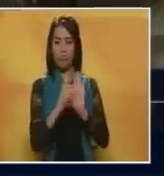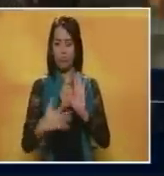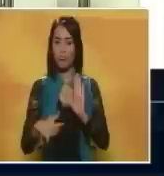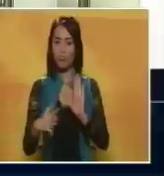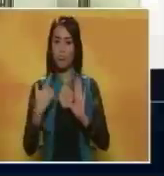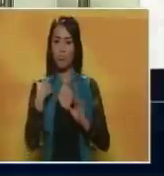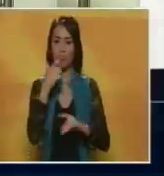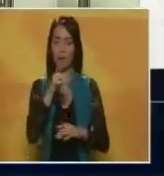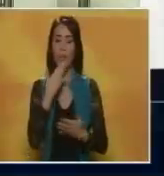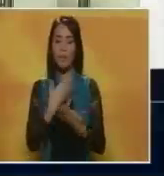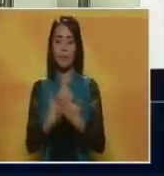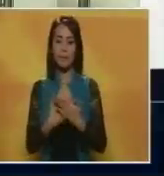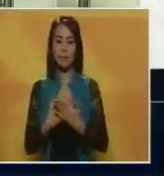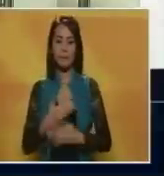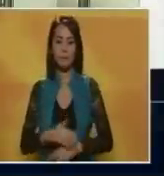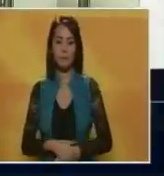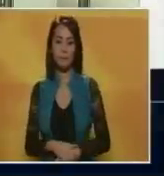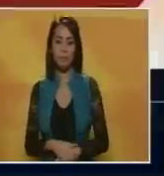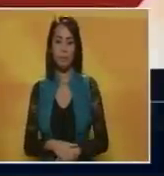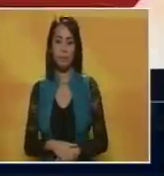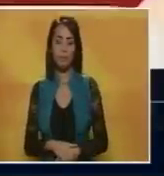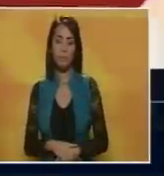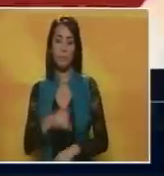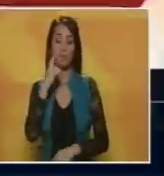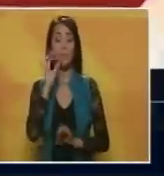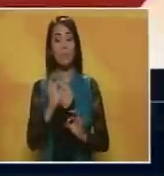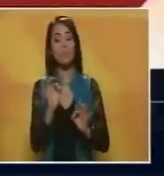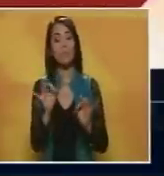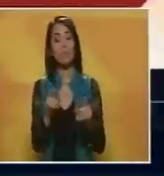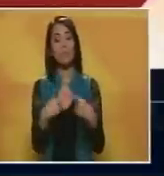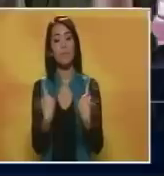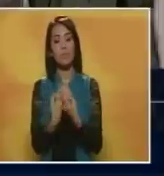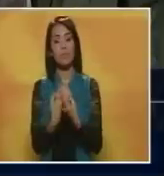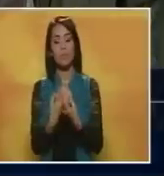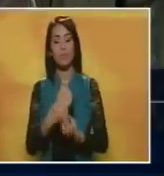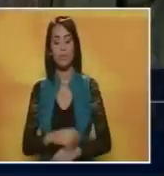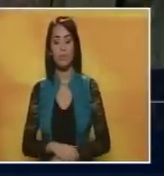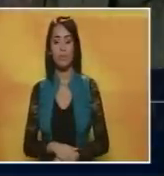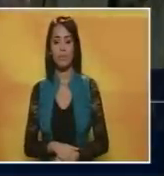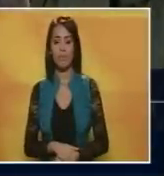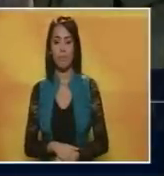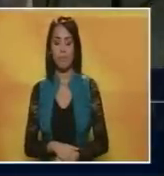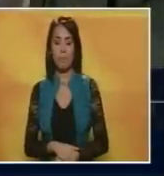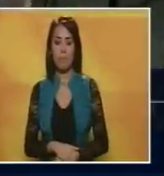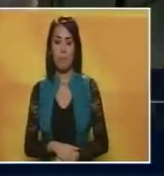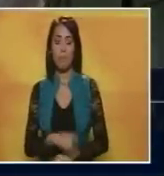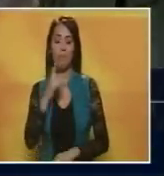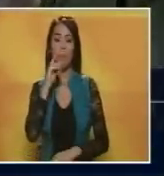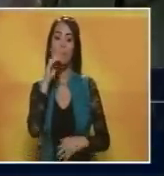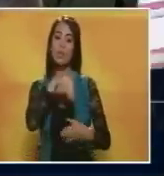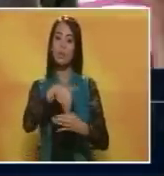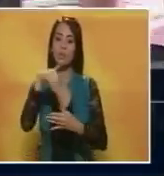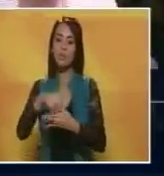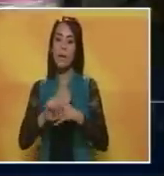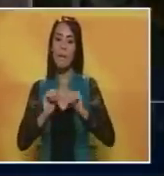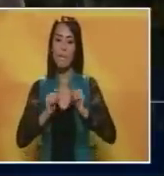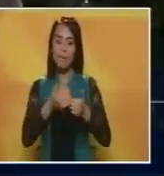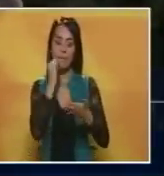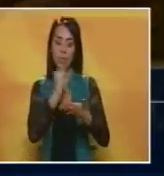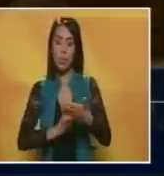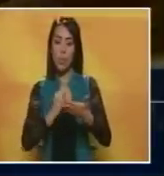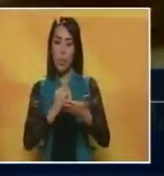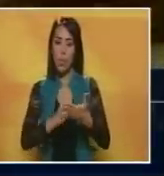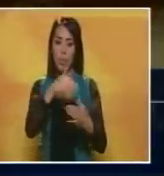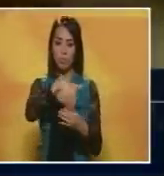testigos ante los entes electorales subalternos la revisión al sistema comicial inicia con el registro